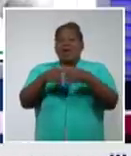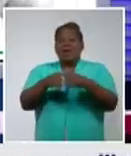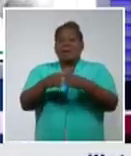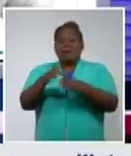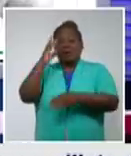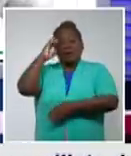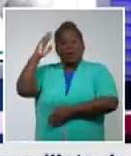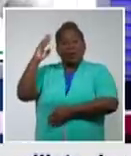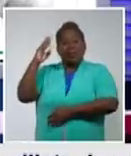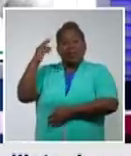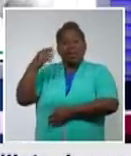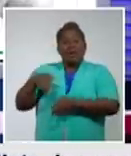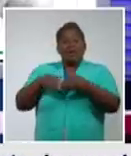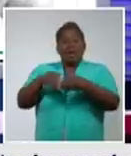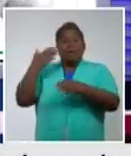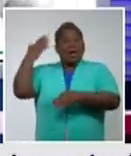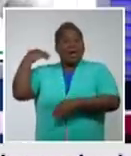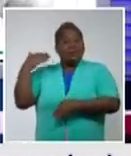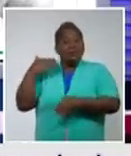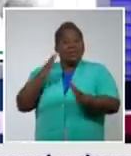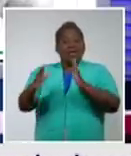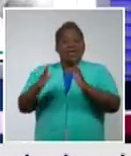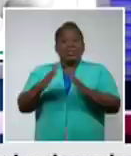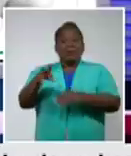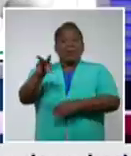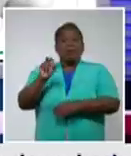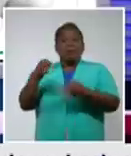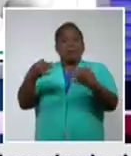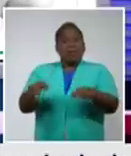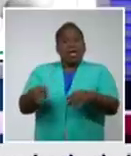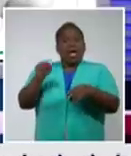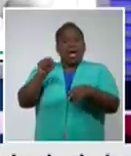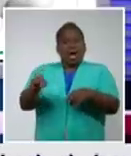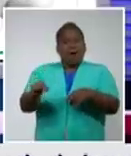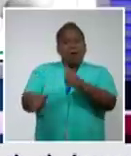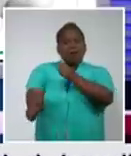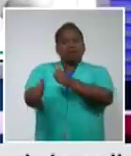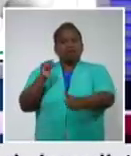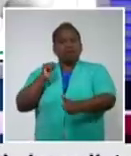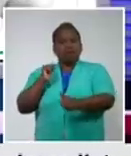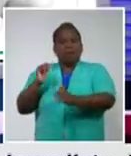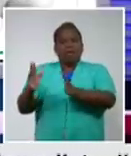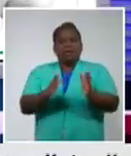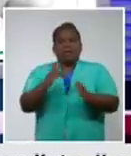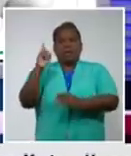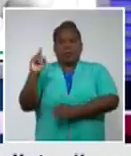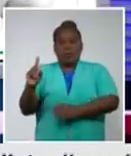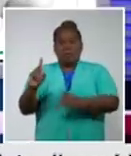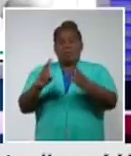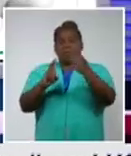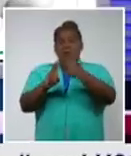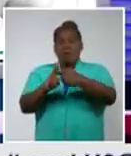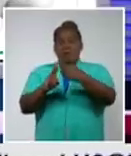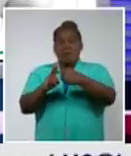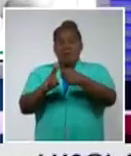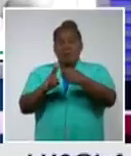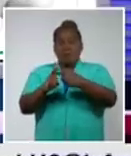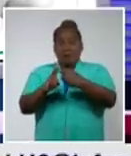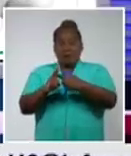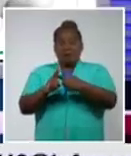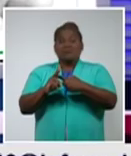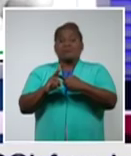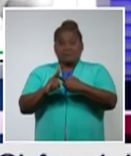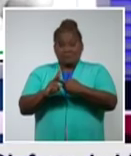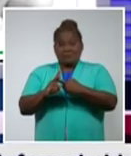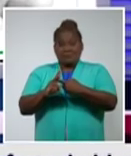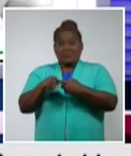normalidad. Ahora ha pasado a la etapa de recuperación en la fase 1. Sin embargo, el municipio de Bayamo retrocedió a la etapa epidémica en la fase